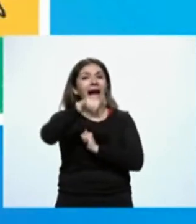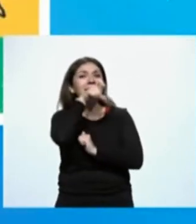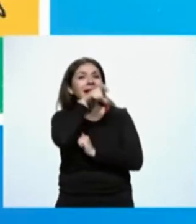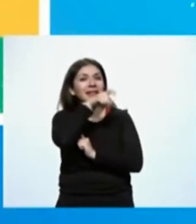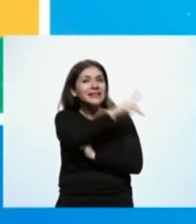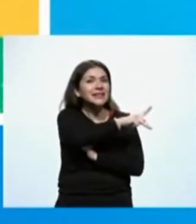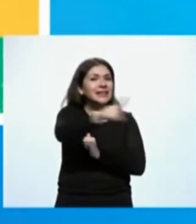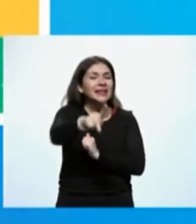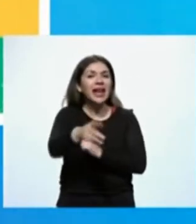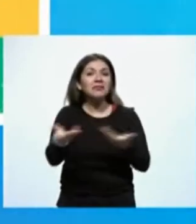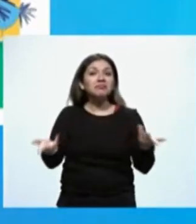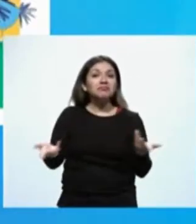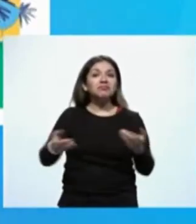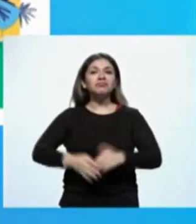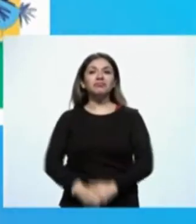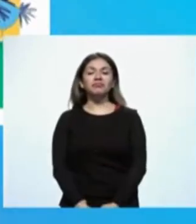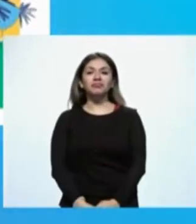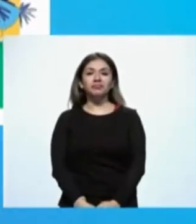corral.